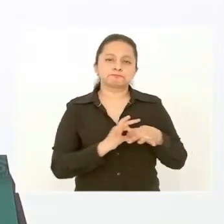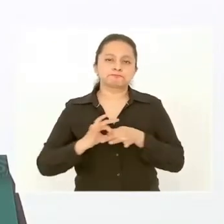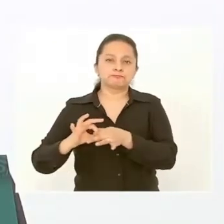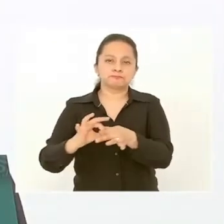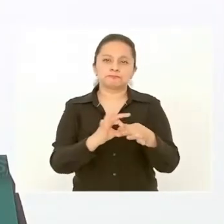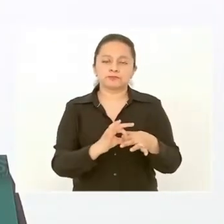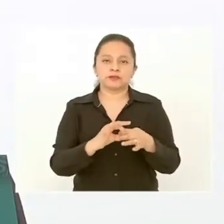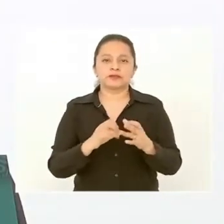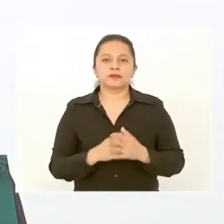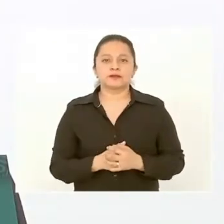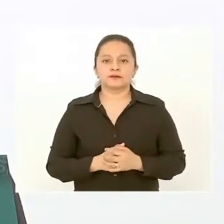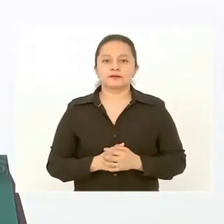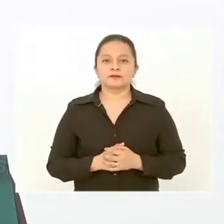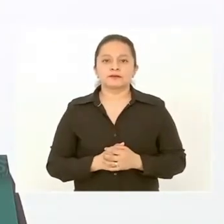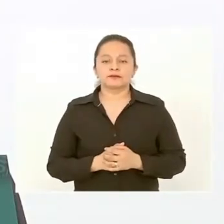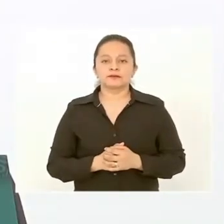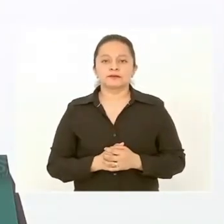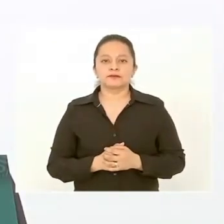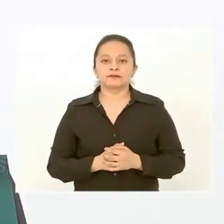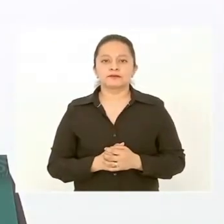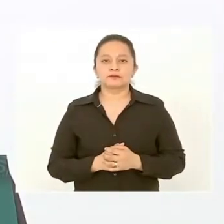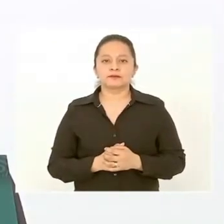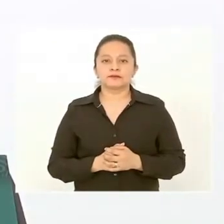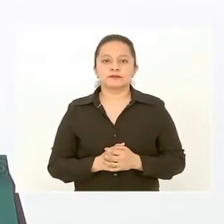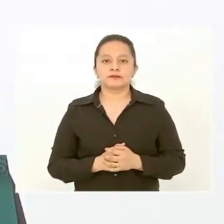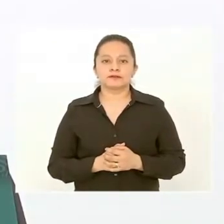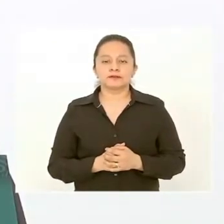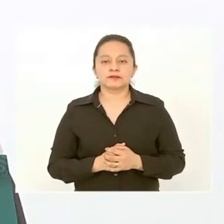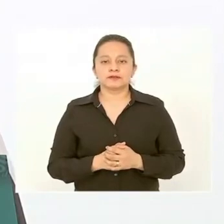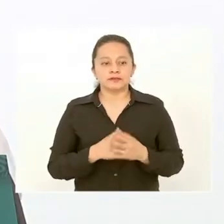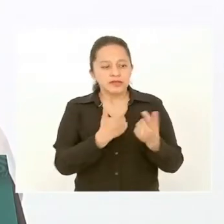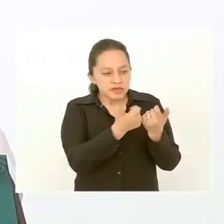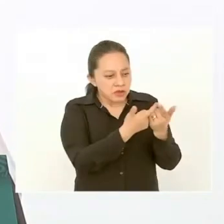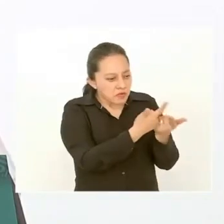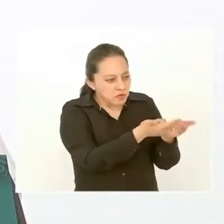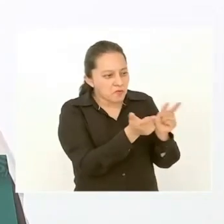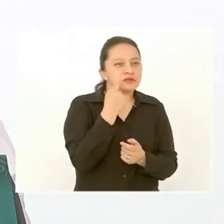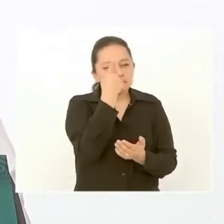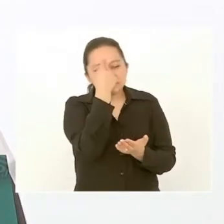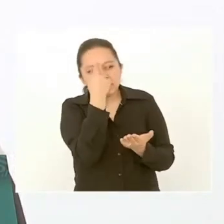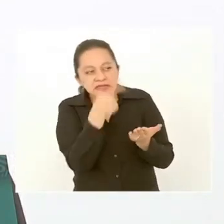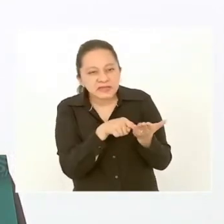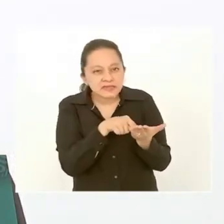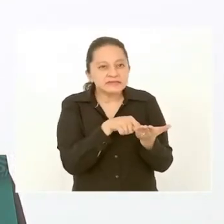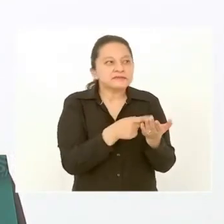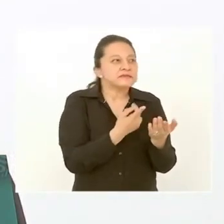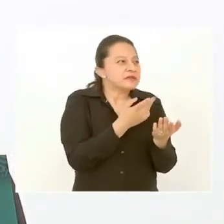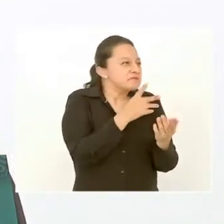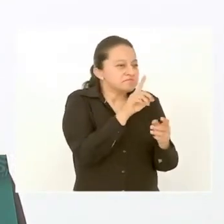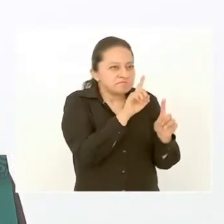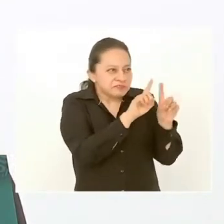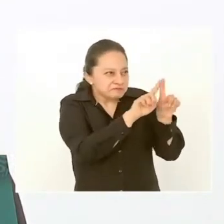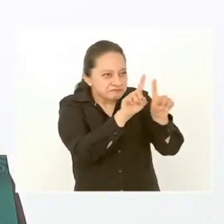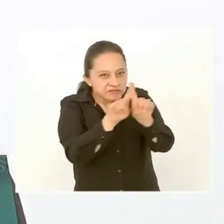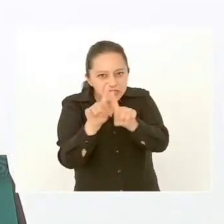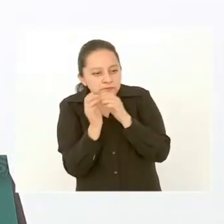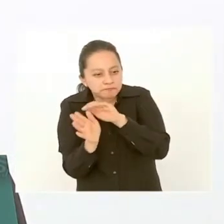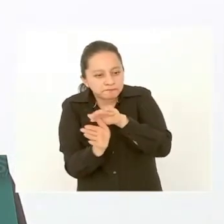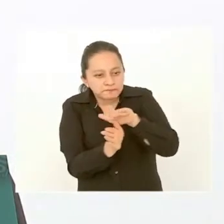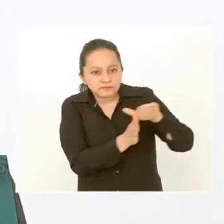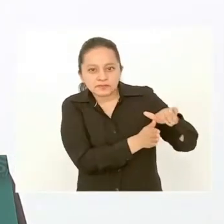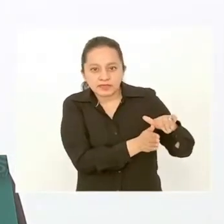independientemente de nuestras posturas políticas o ideológicas tenemos que trabajar juntos